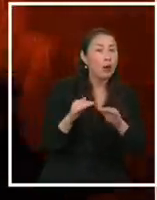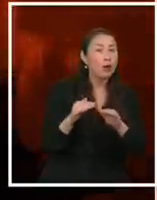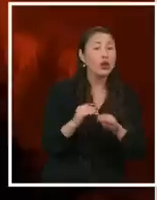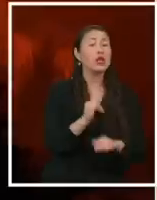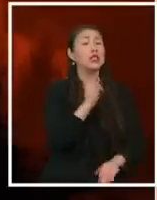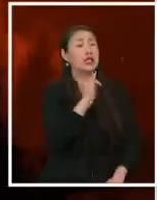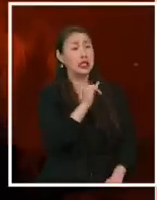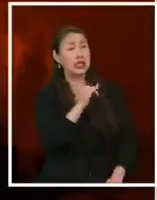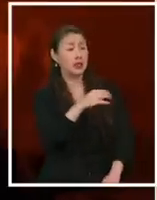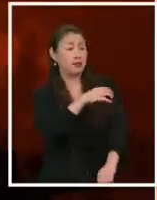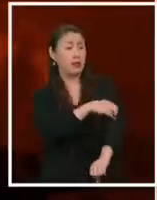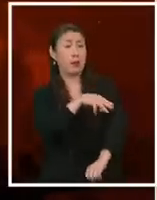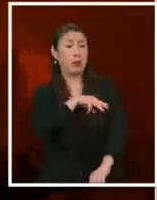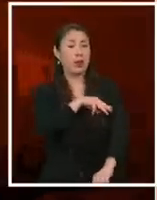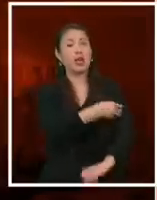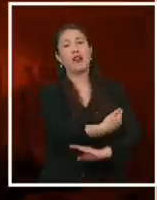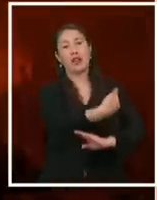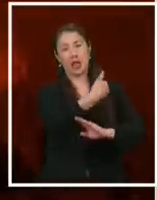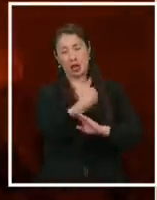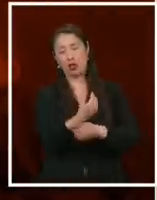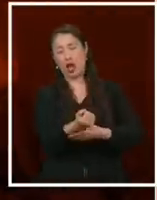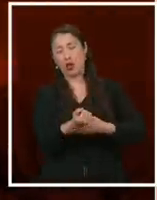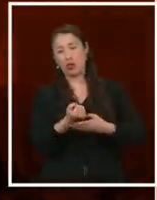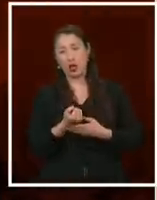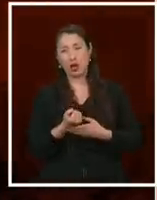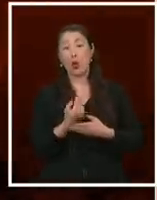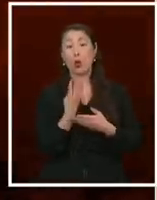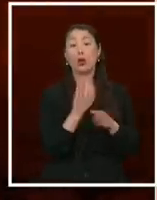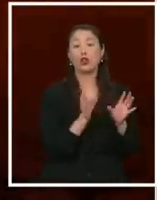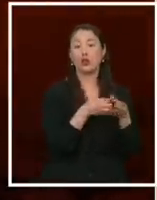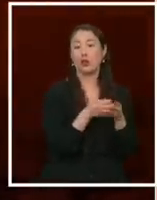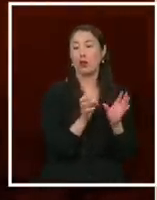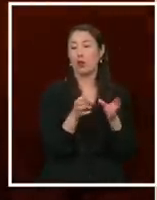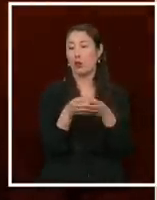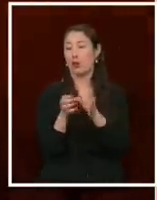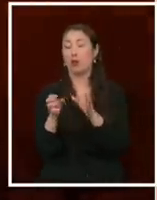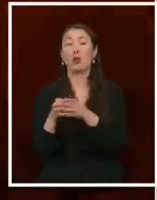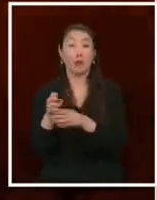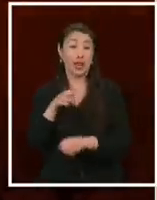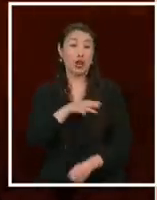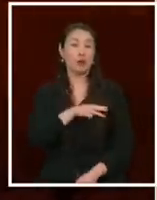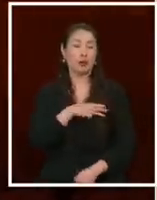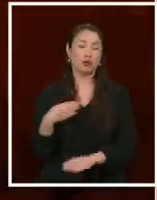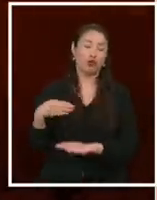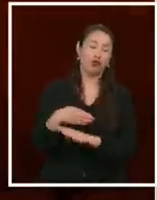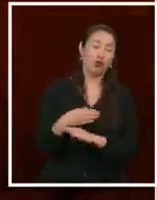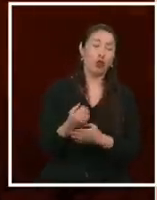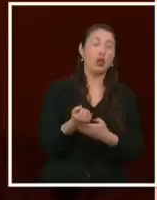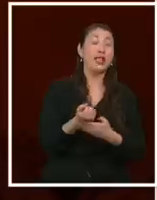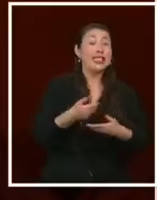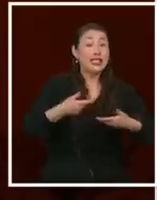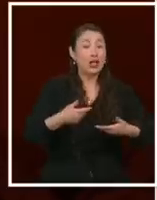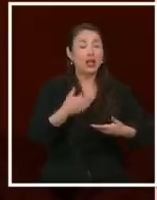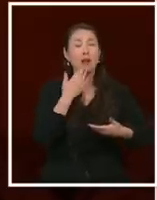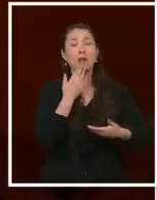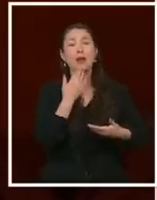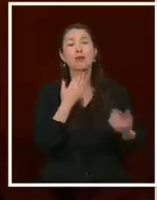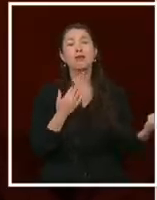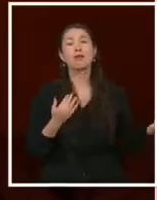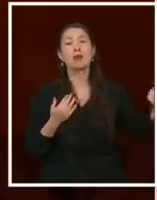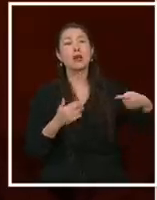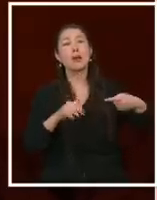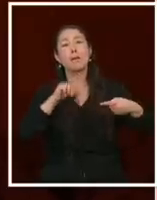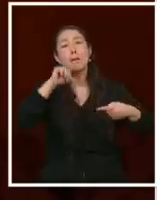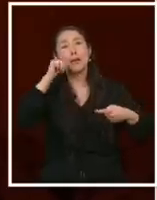de la región metropolitana que han venido, en un número de 4 brigadas que tenemos de apoyo, y estamos ya esperando brigadas para